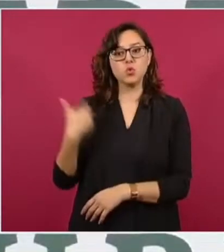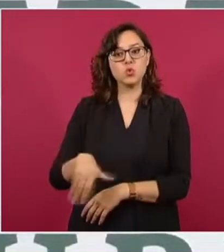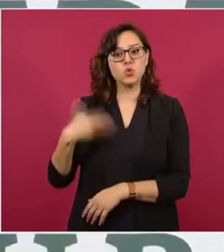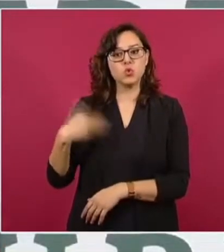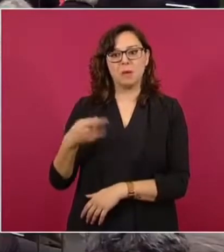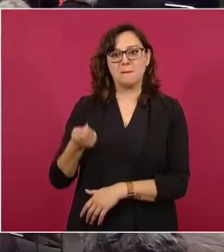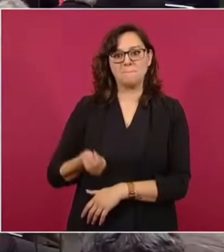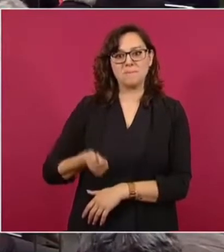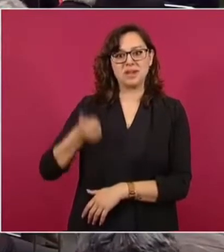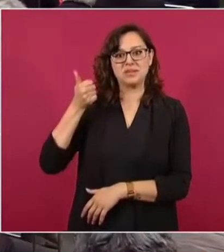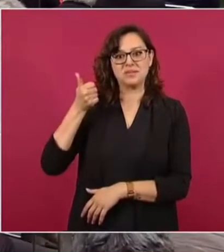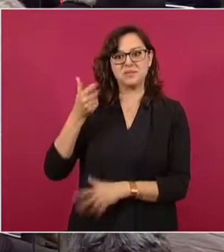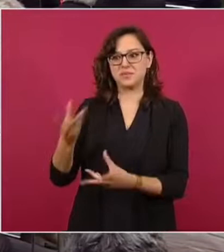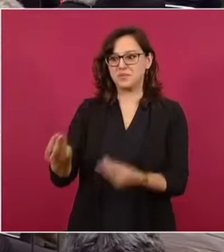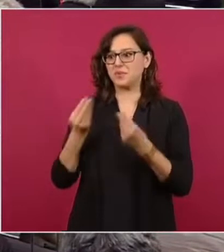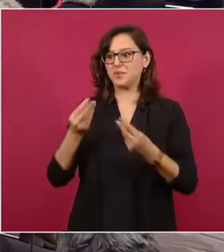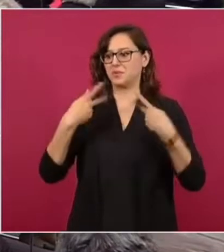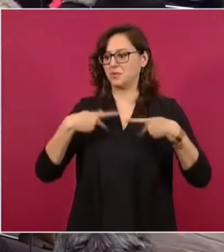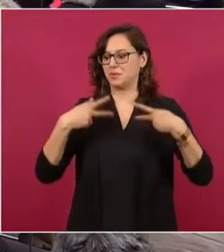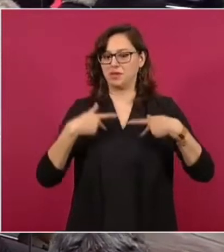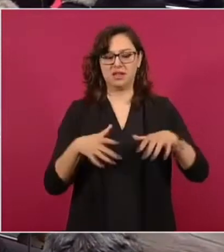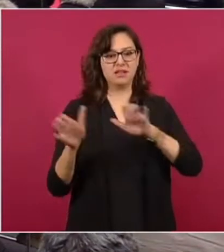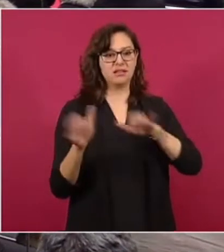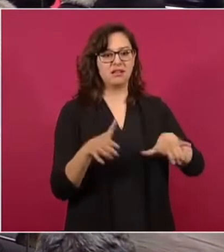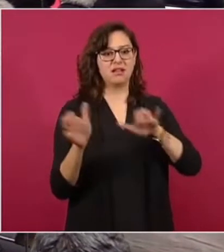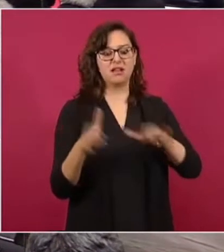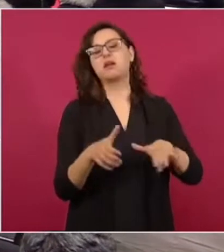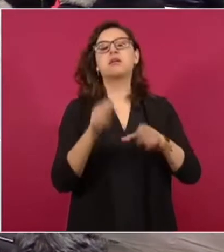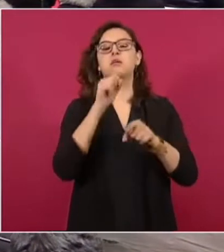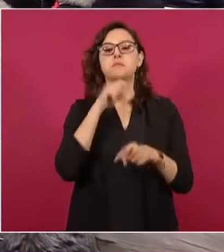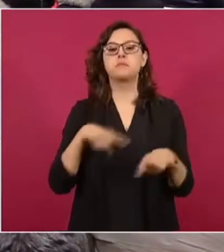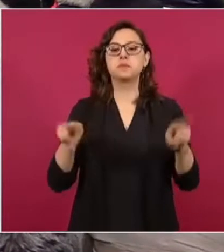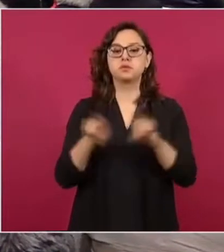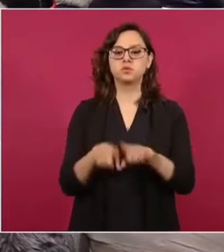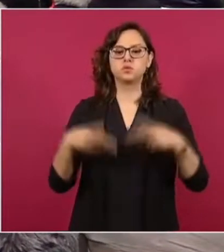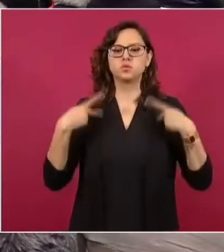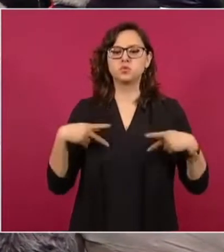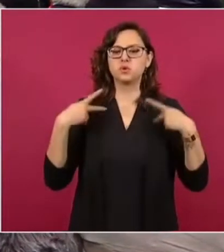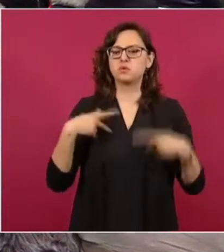al igual que el salario promedio, que es de